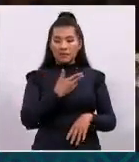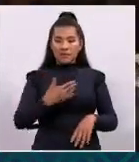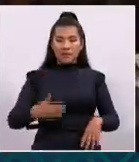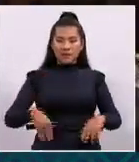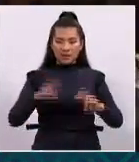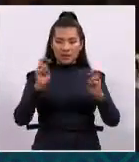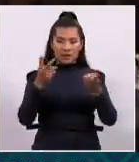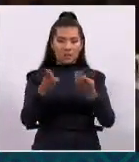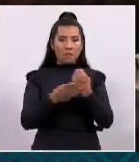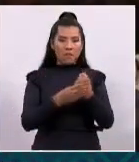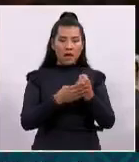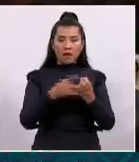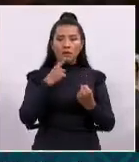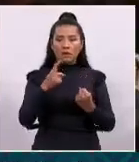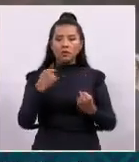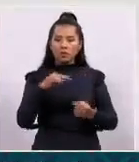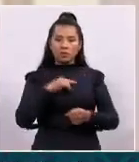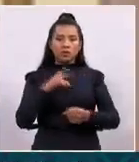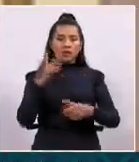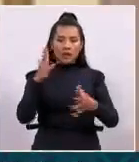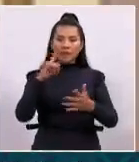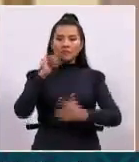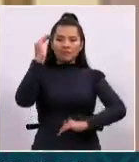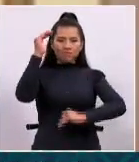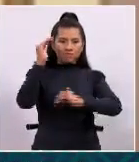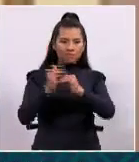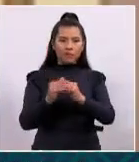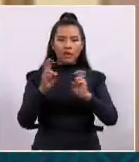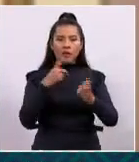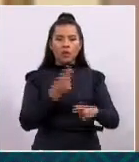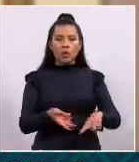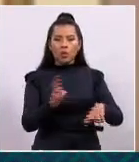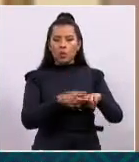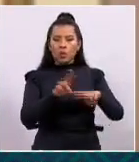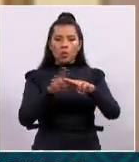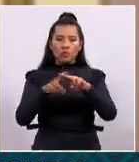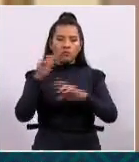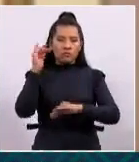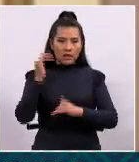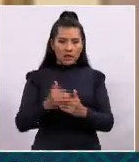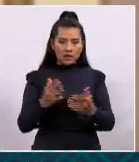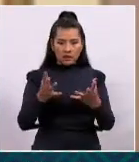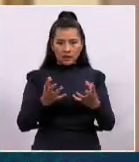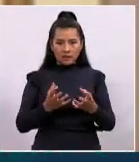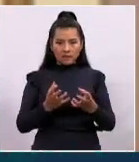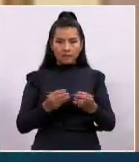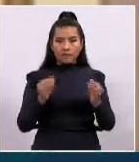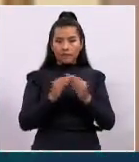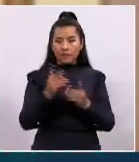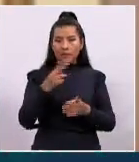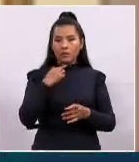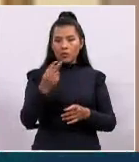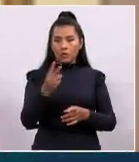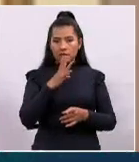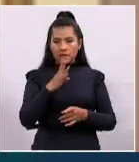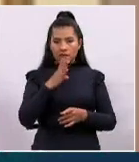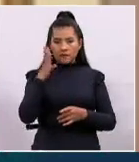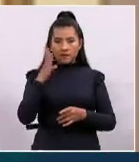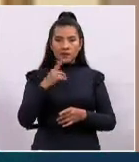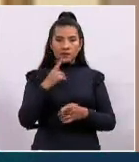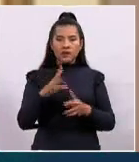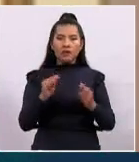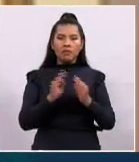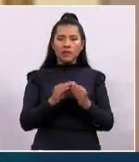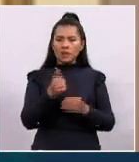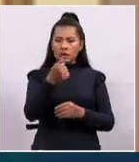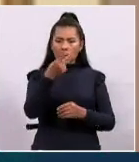etapa inflacionaria de su país. Luego de esta tríada de shocks que han golpeado con virulencia